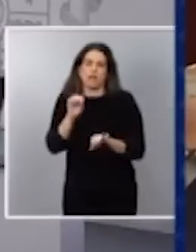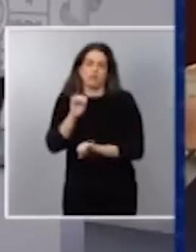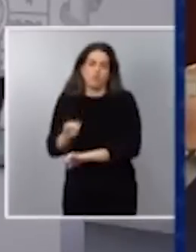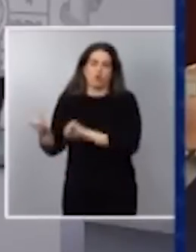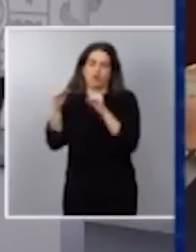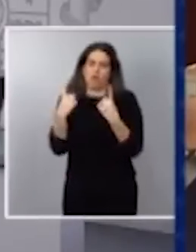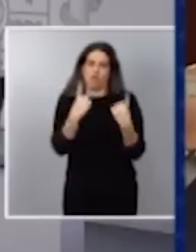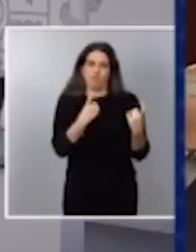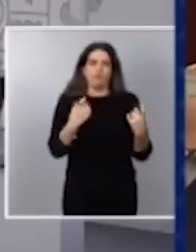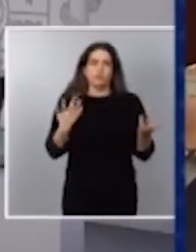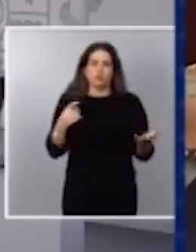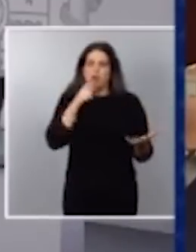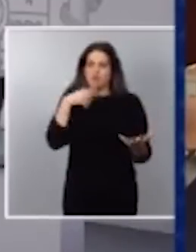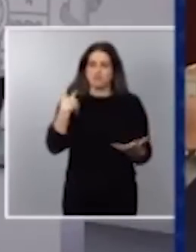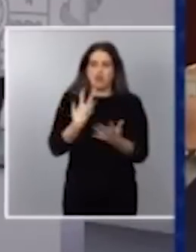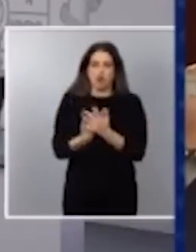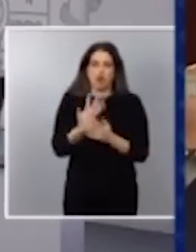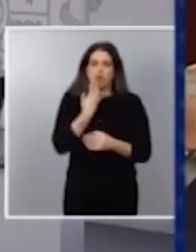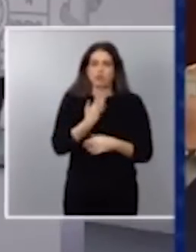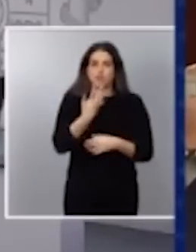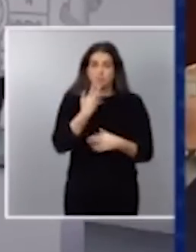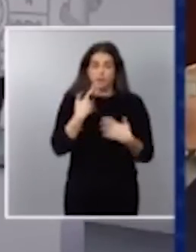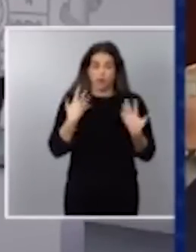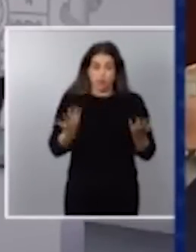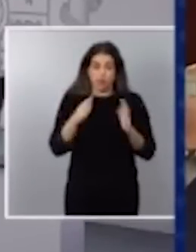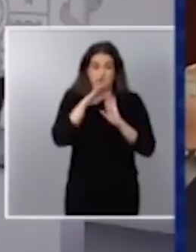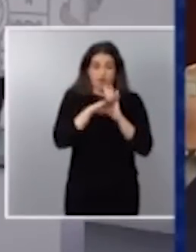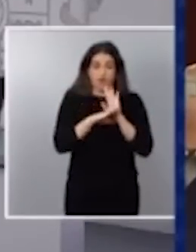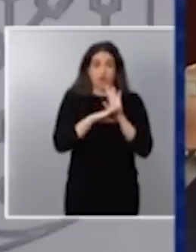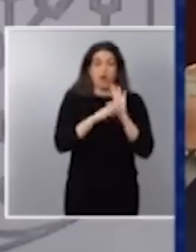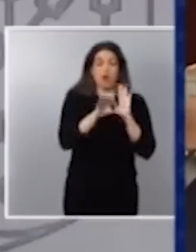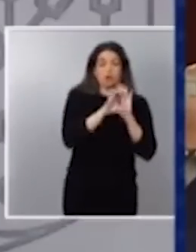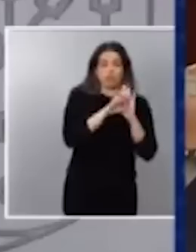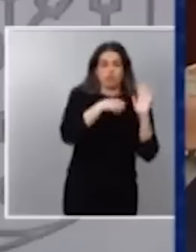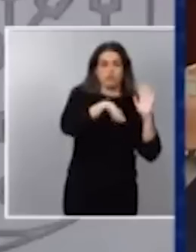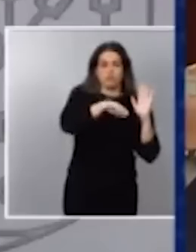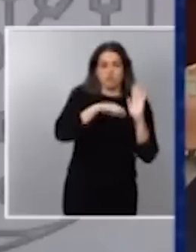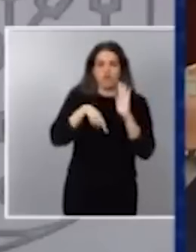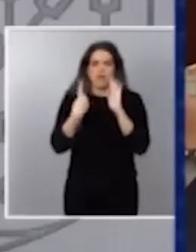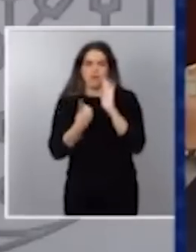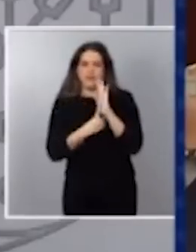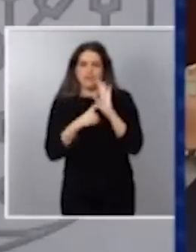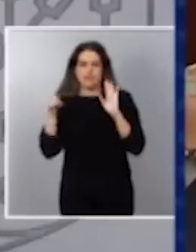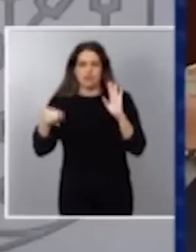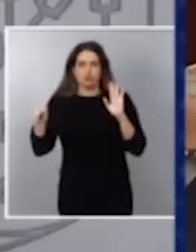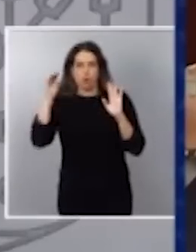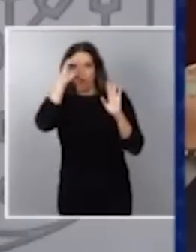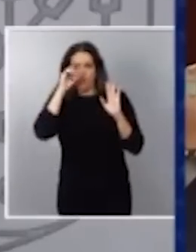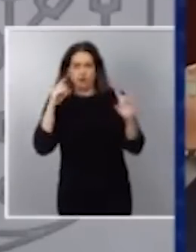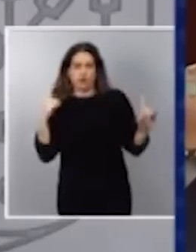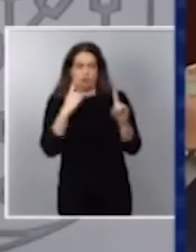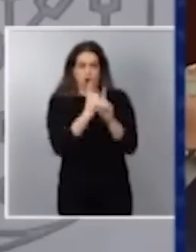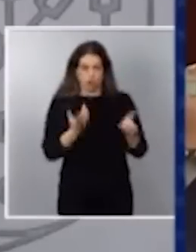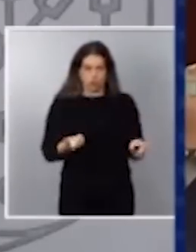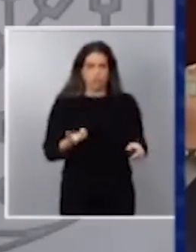se suspendiera la ley del aborto su superior aplicación de la ley de aborto yo propuse que se hiciera Y como